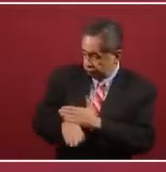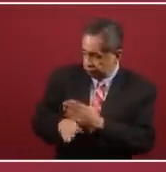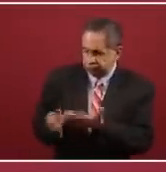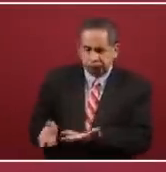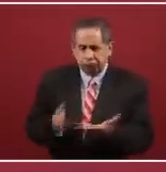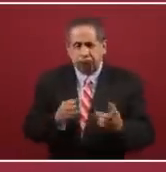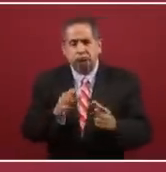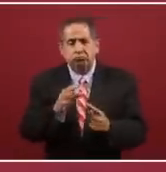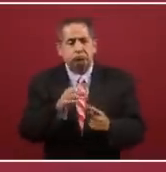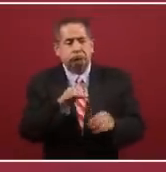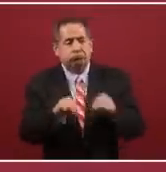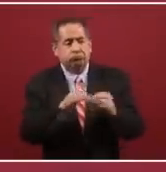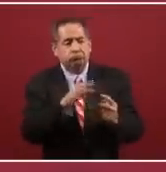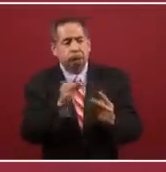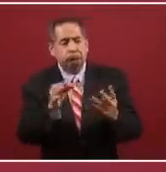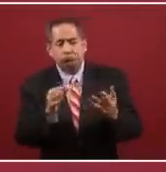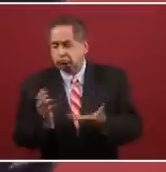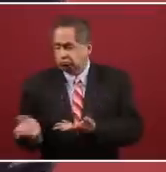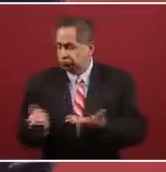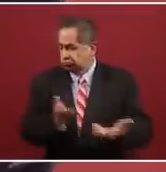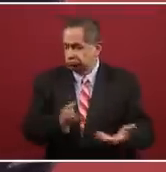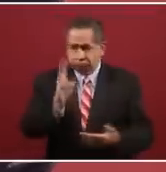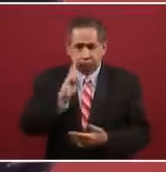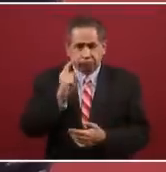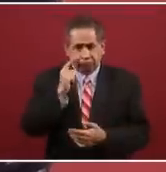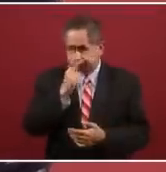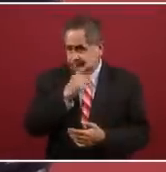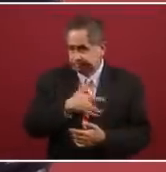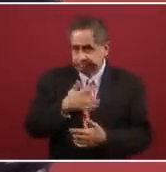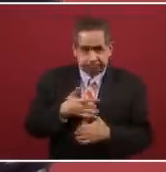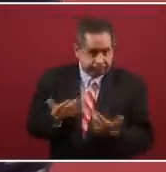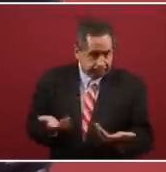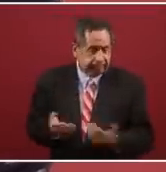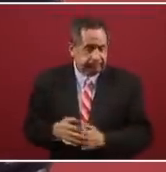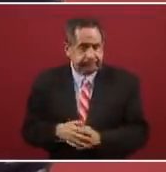alternativas, y al mismo tiempo